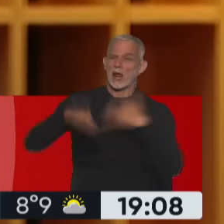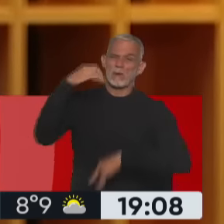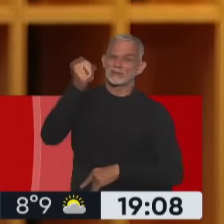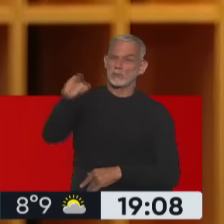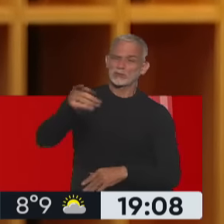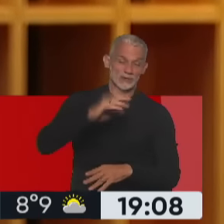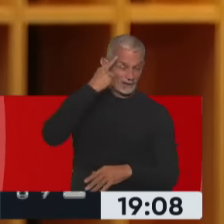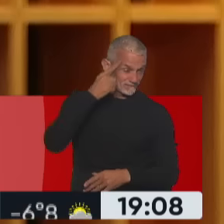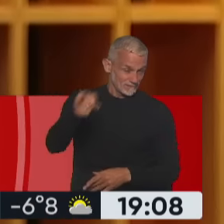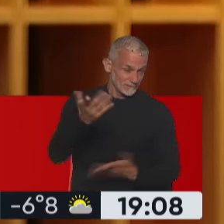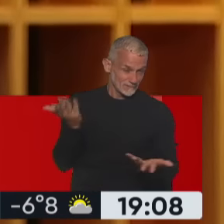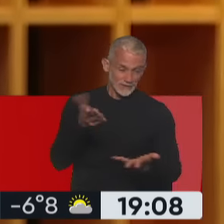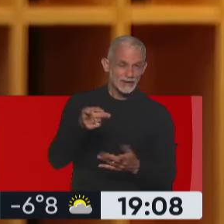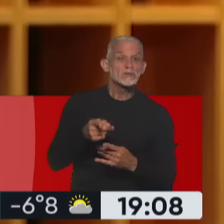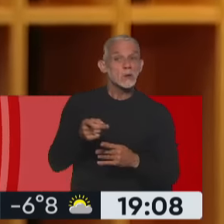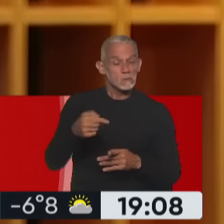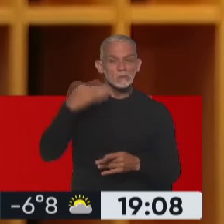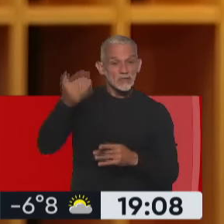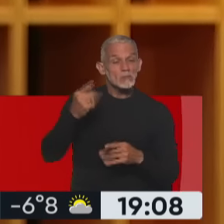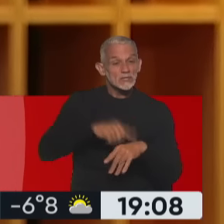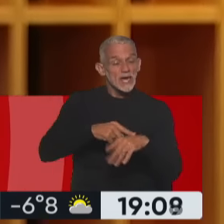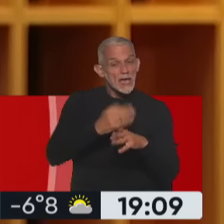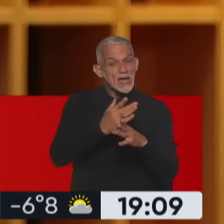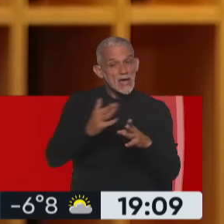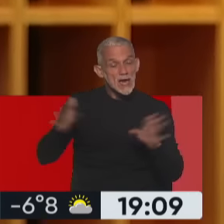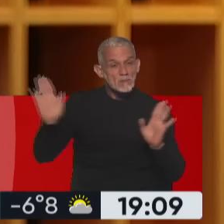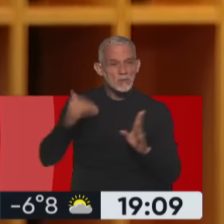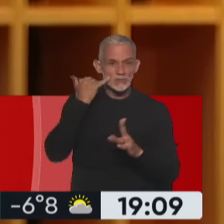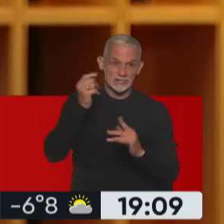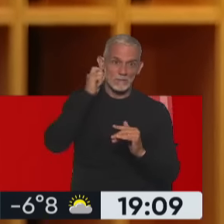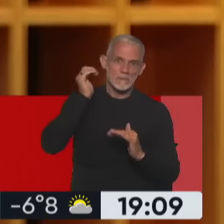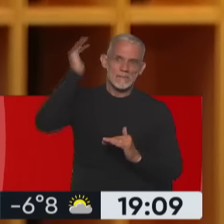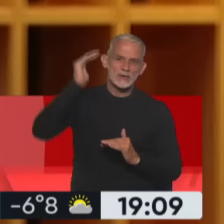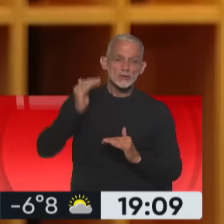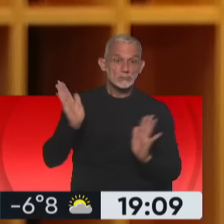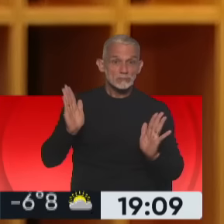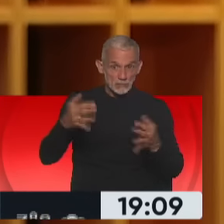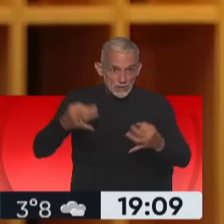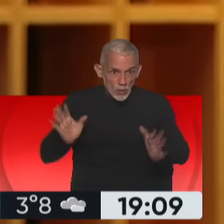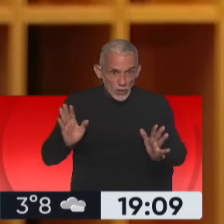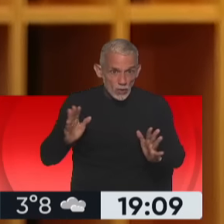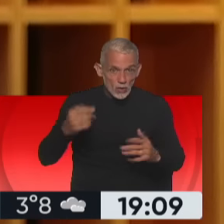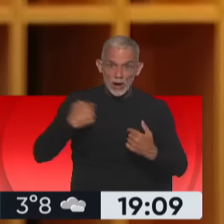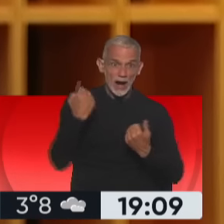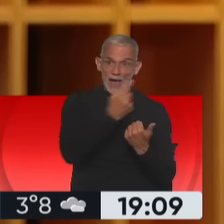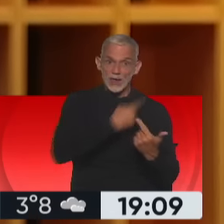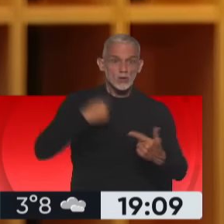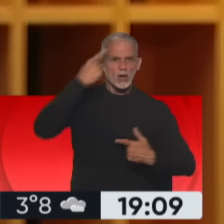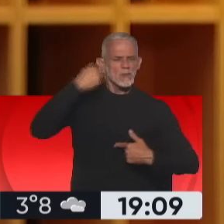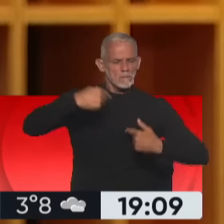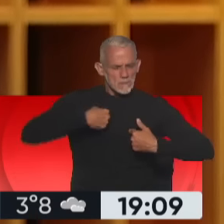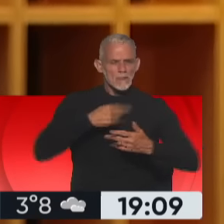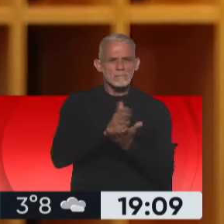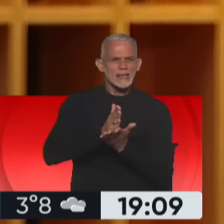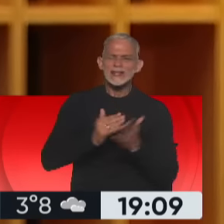importante, lo cual después de ya siendo un señor más grande me di cuenta que está bueno que así sea, porque eso hace que uno dé